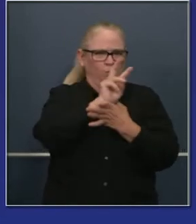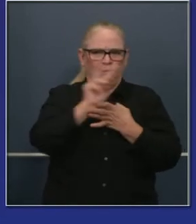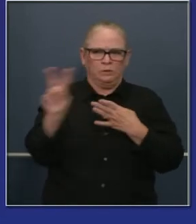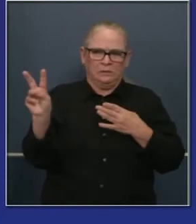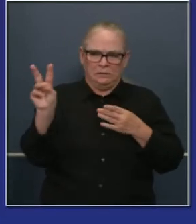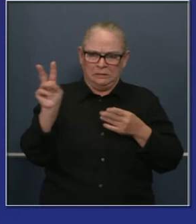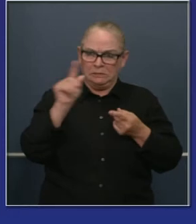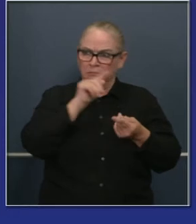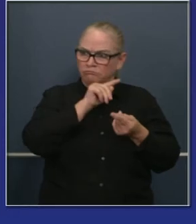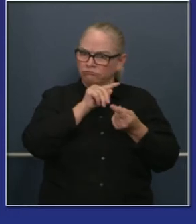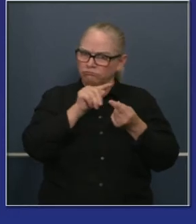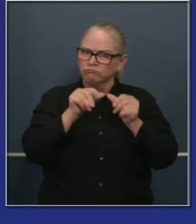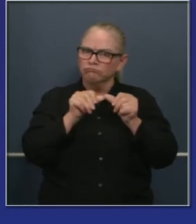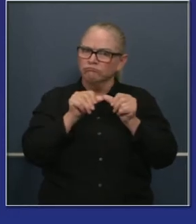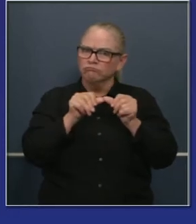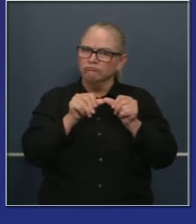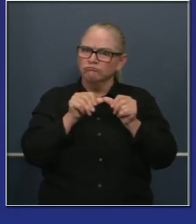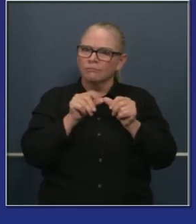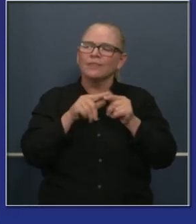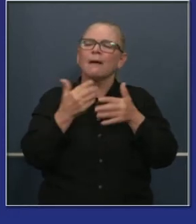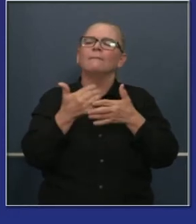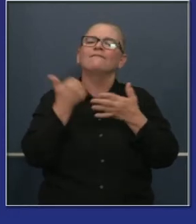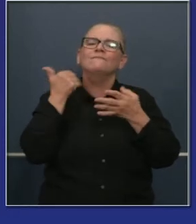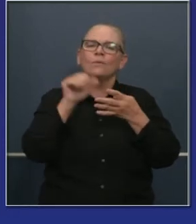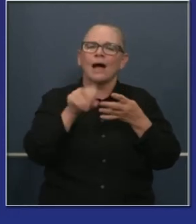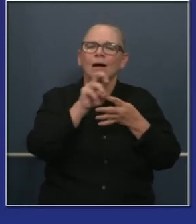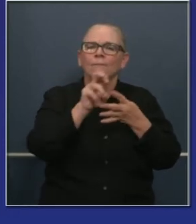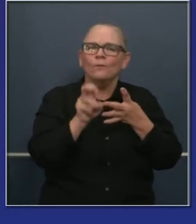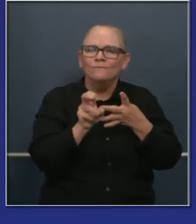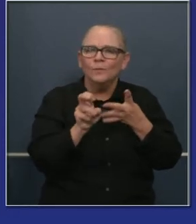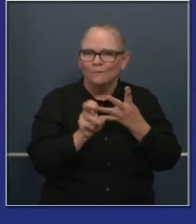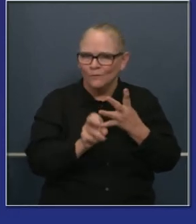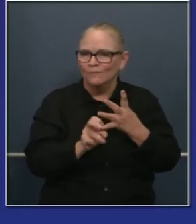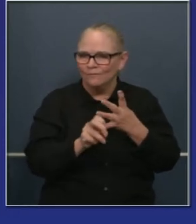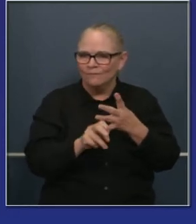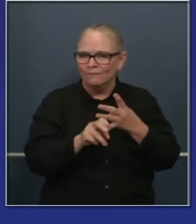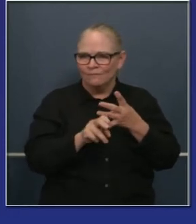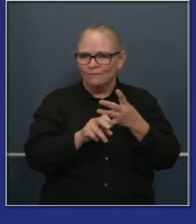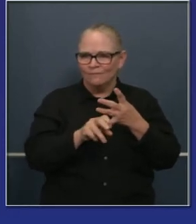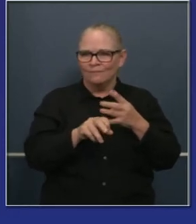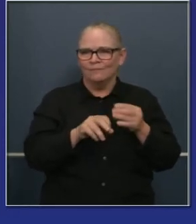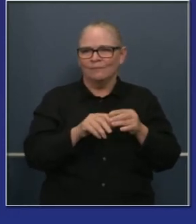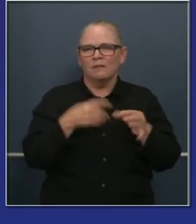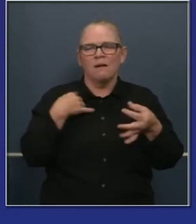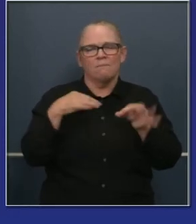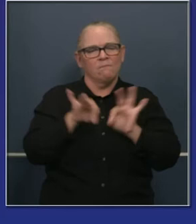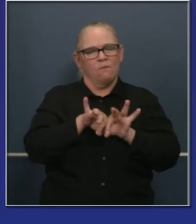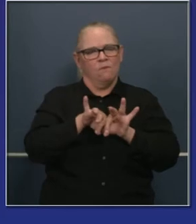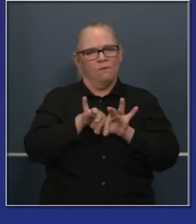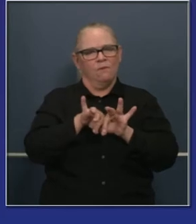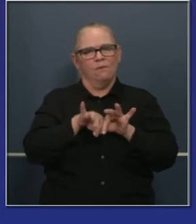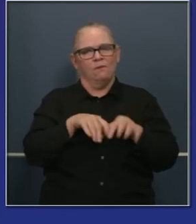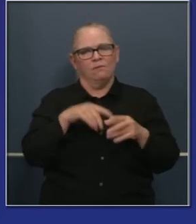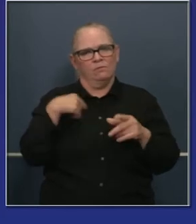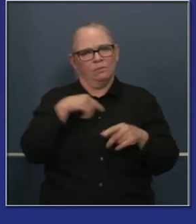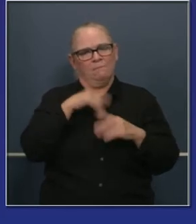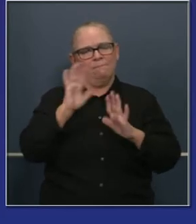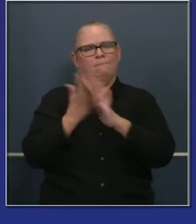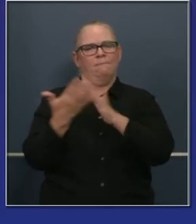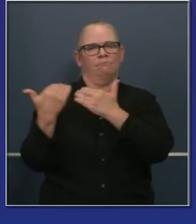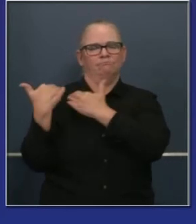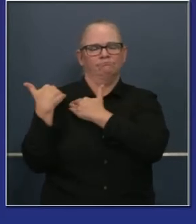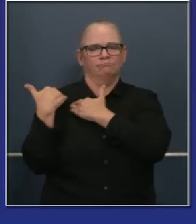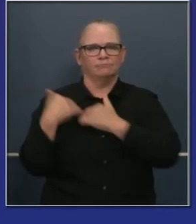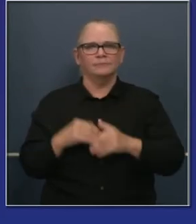y tenemos que tener esas tres semanas antes de mudarnos al próximo nivel de responsabilidad que esperamos yo sé que ha habido